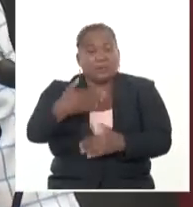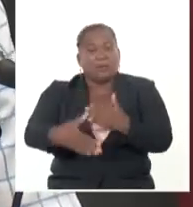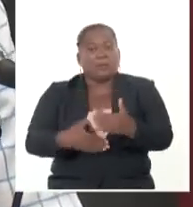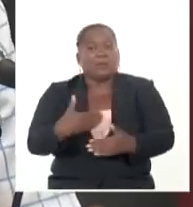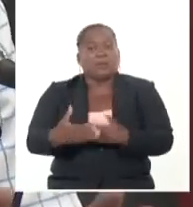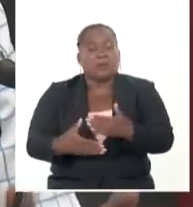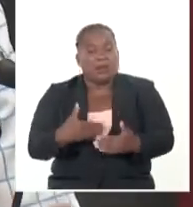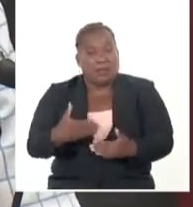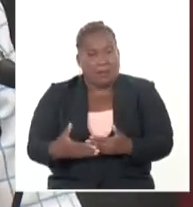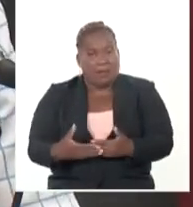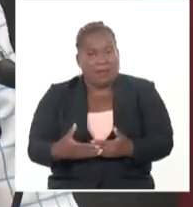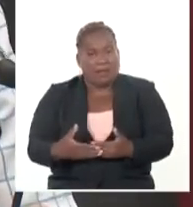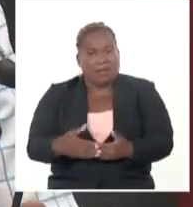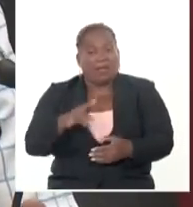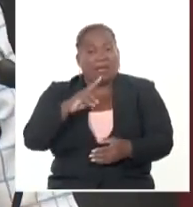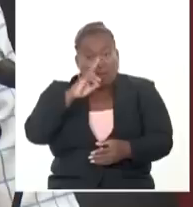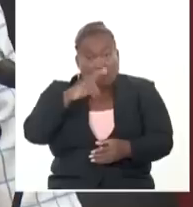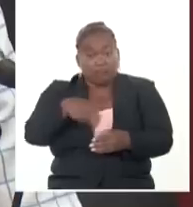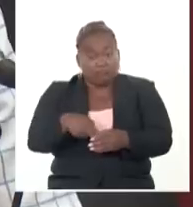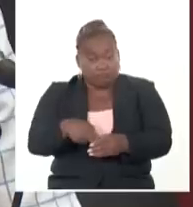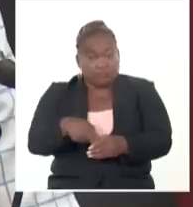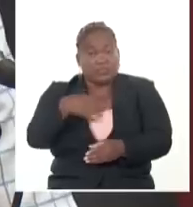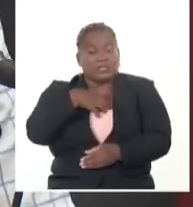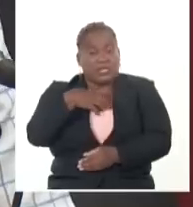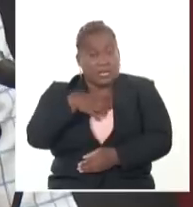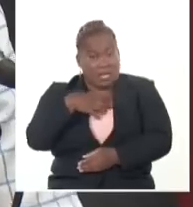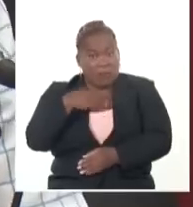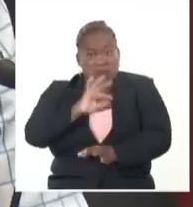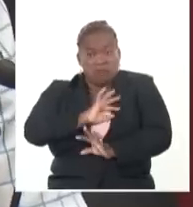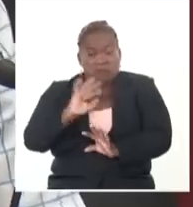coyunturales que se presentan, pero con el diésel teníamos garantizado el embarque